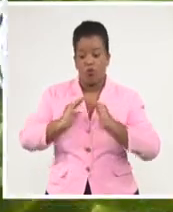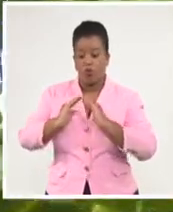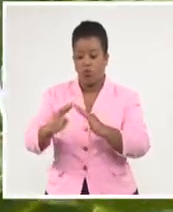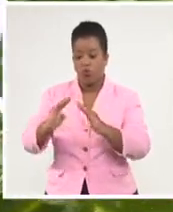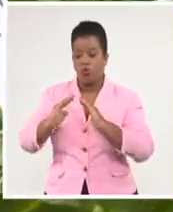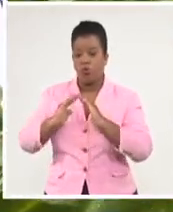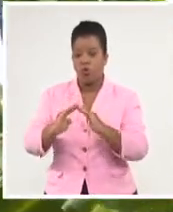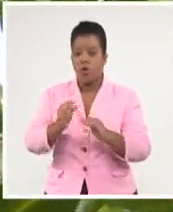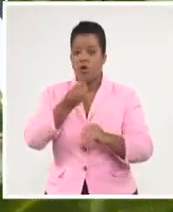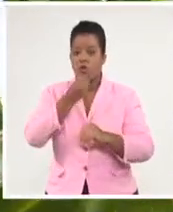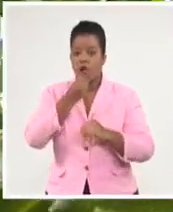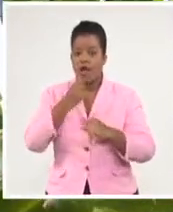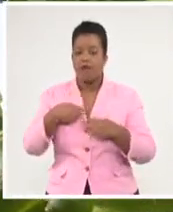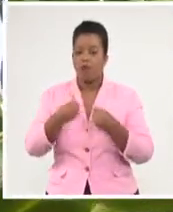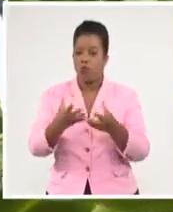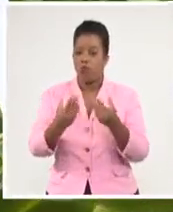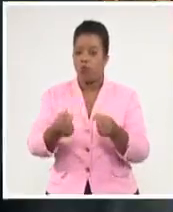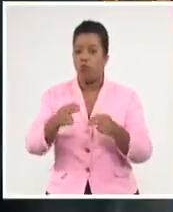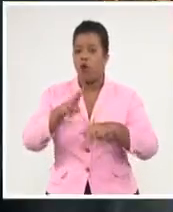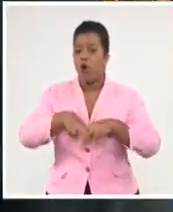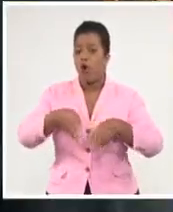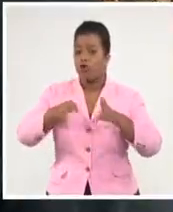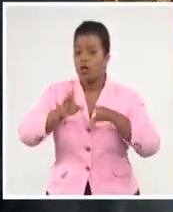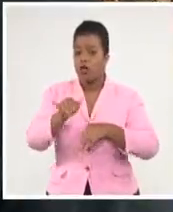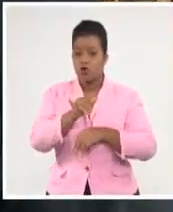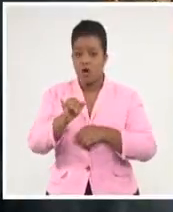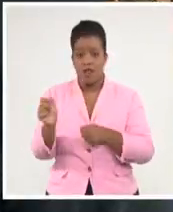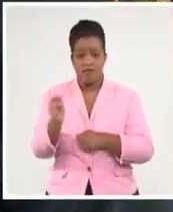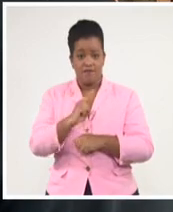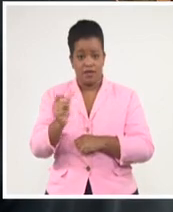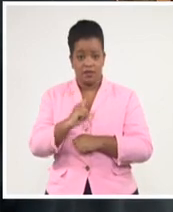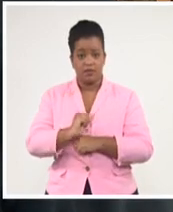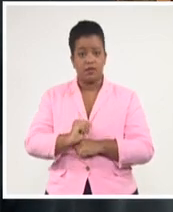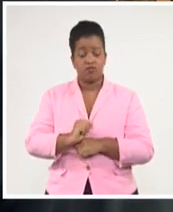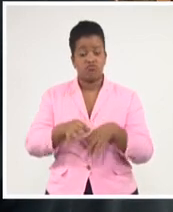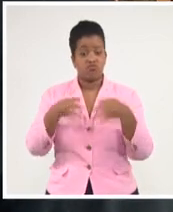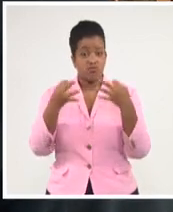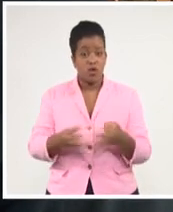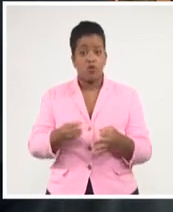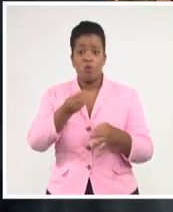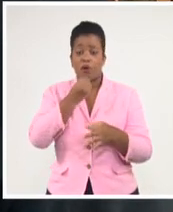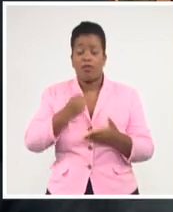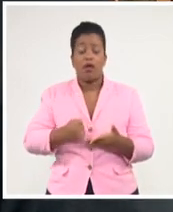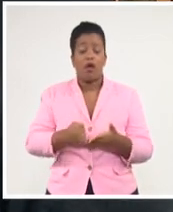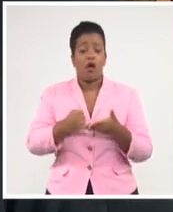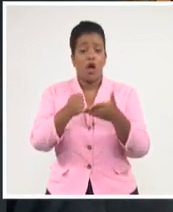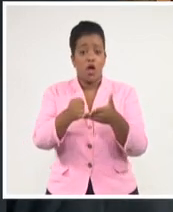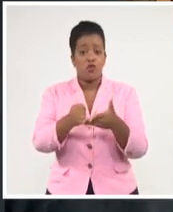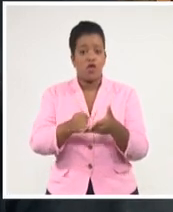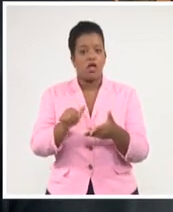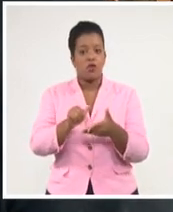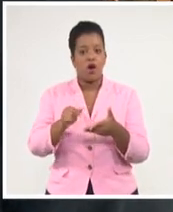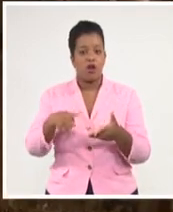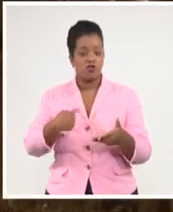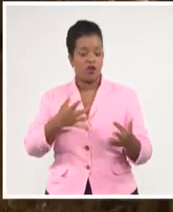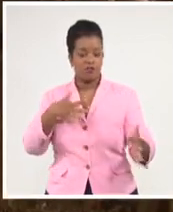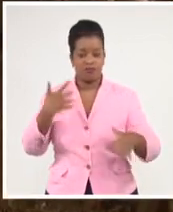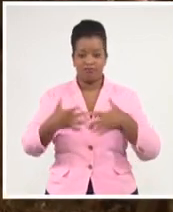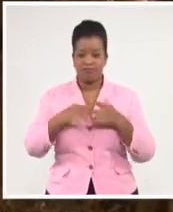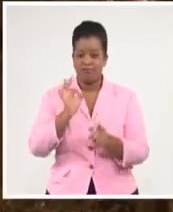en los hoteles como en el punto de venta. Cuando tú tienes un mercado seguro, ya es una cosa que te estimula a comenzar a